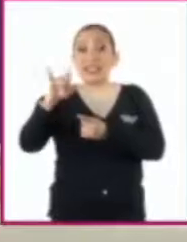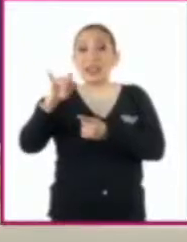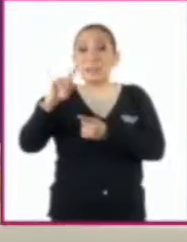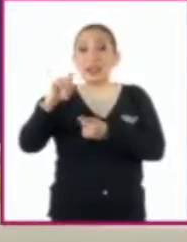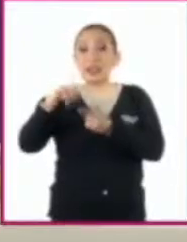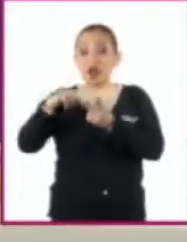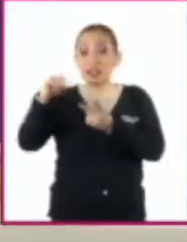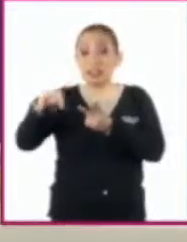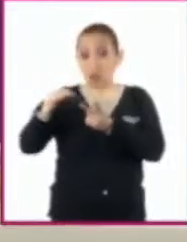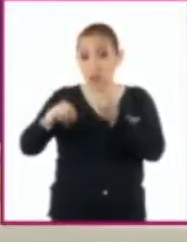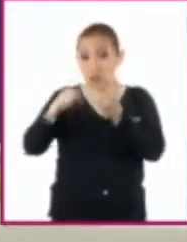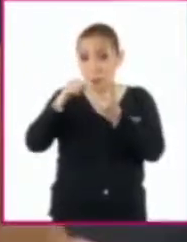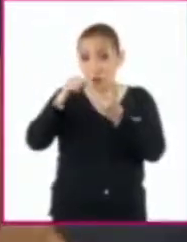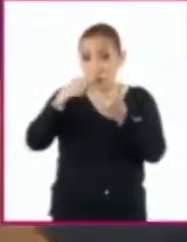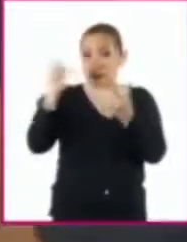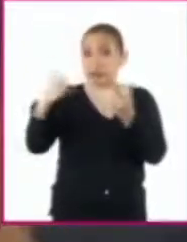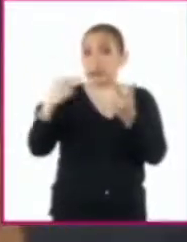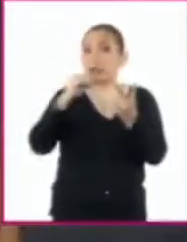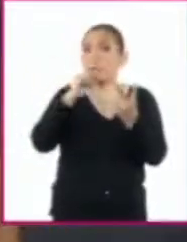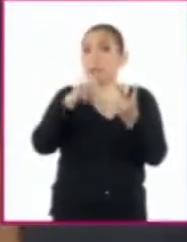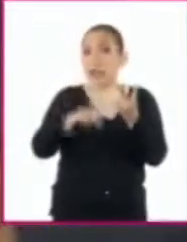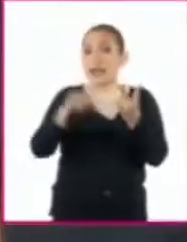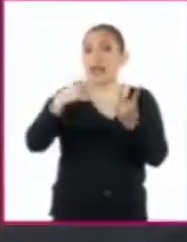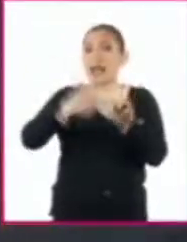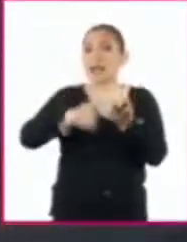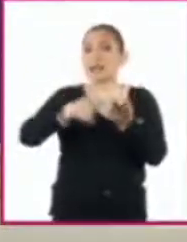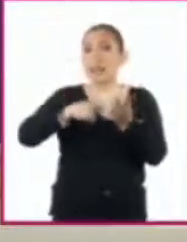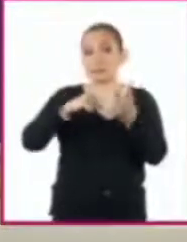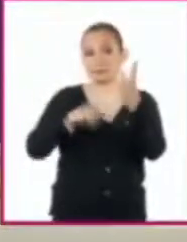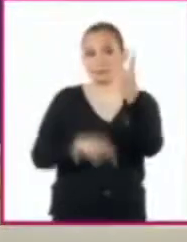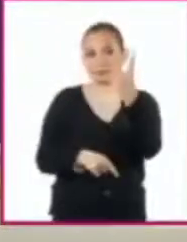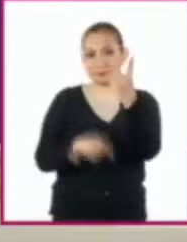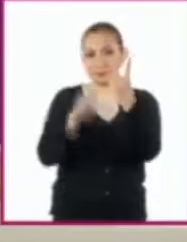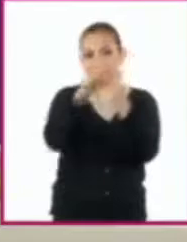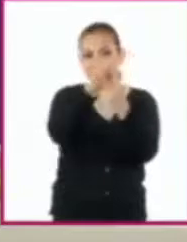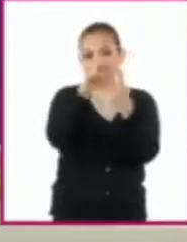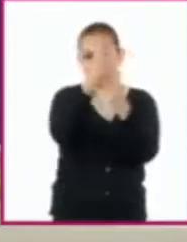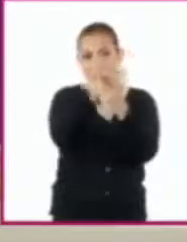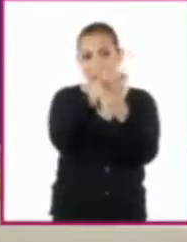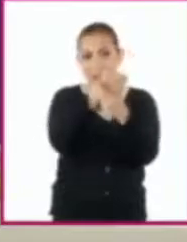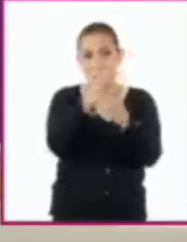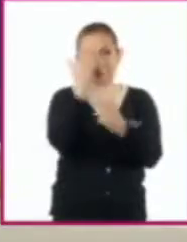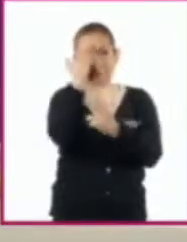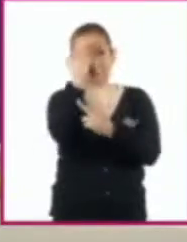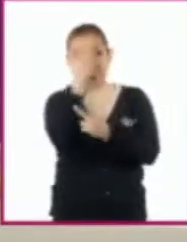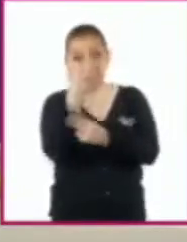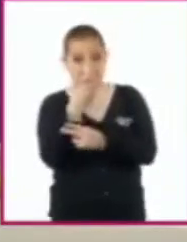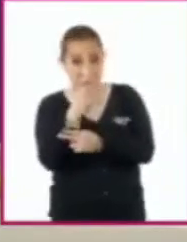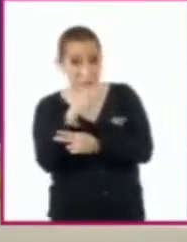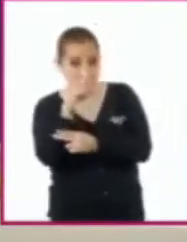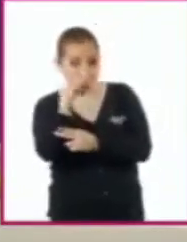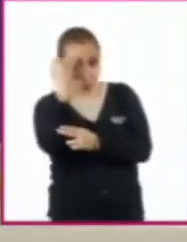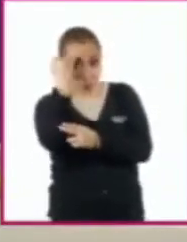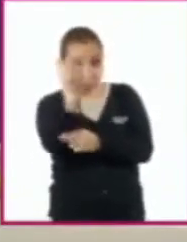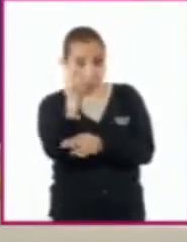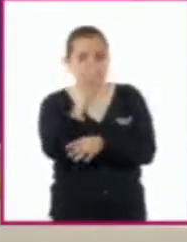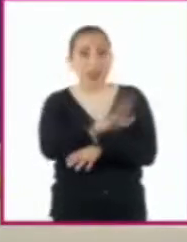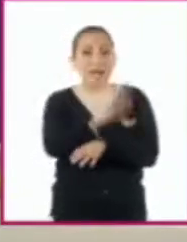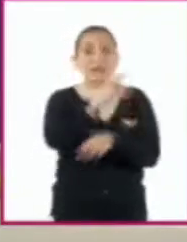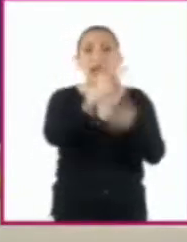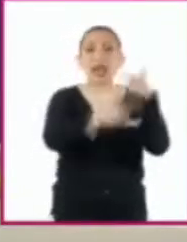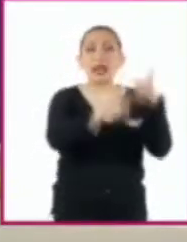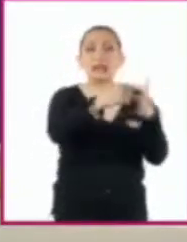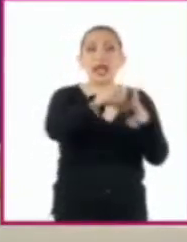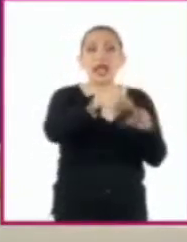lípidos, estos últimos conocidos también como grasas. Entonces, su hipótesis es correcta. Pareciera que la